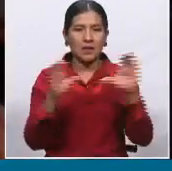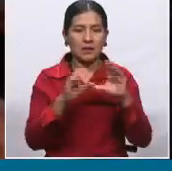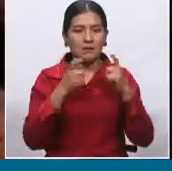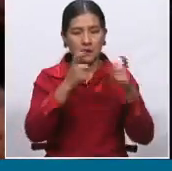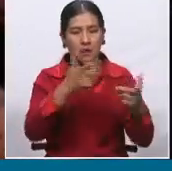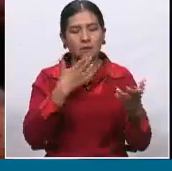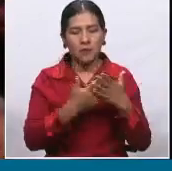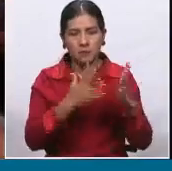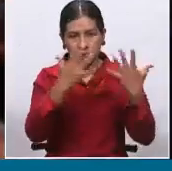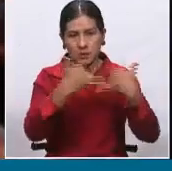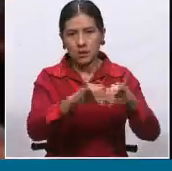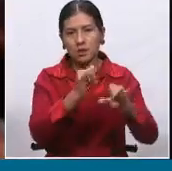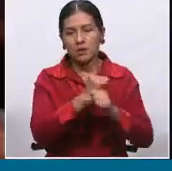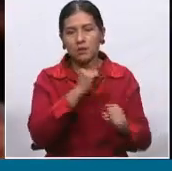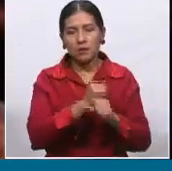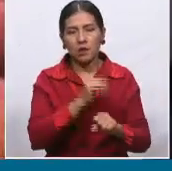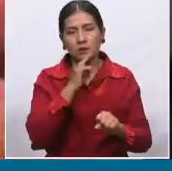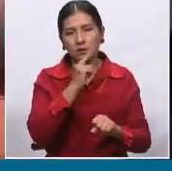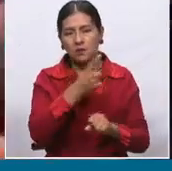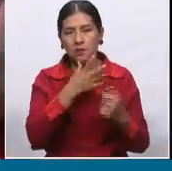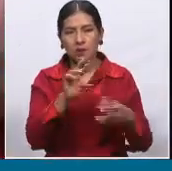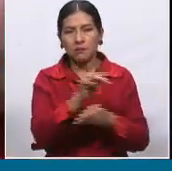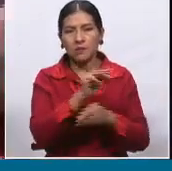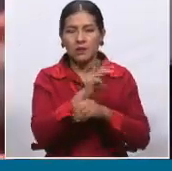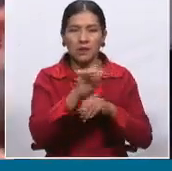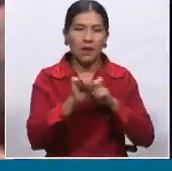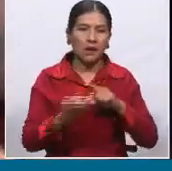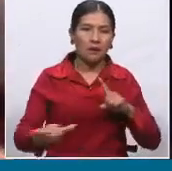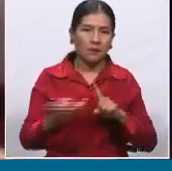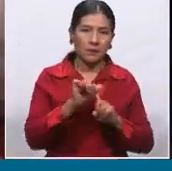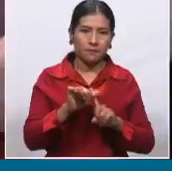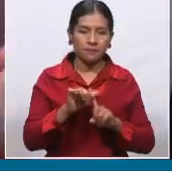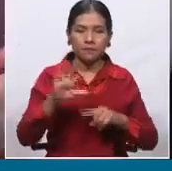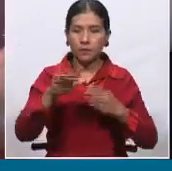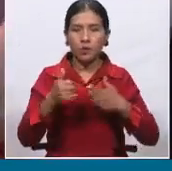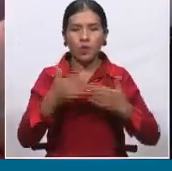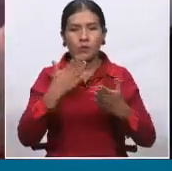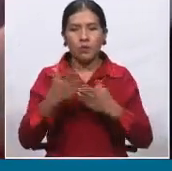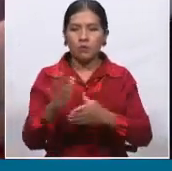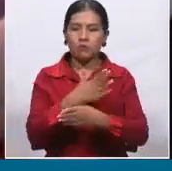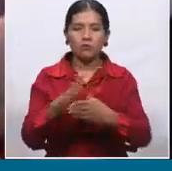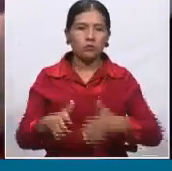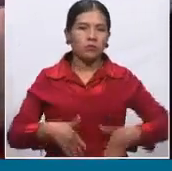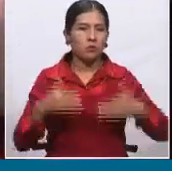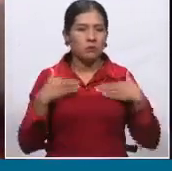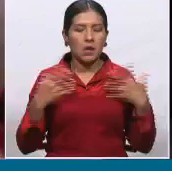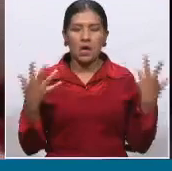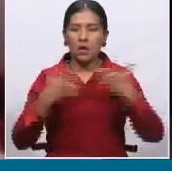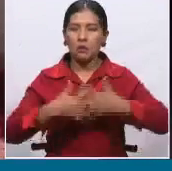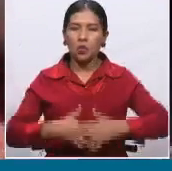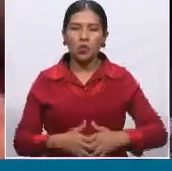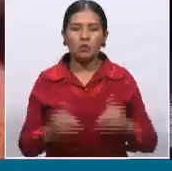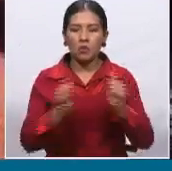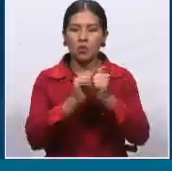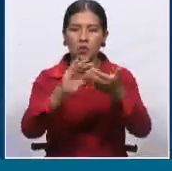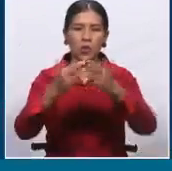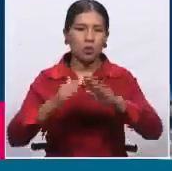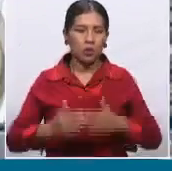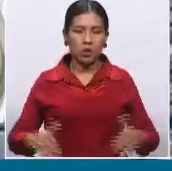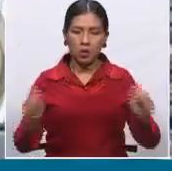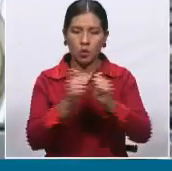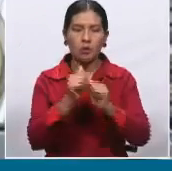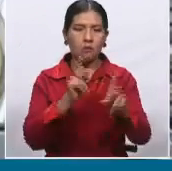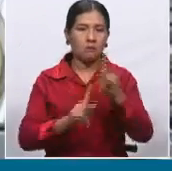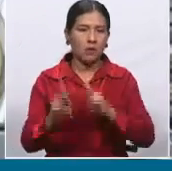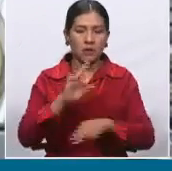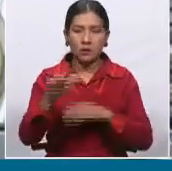Ambiente, cuyas comunidades con esa autorización pues tienen una convivencia armónica entre la comunidad, las personas y